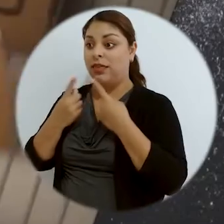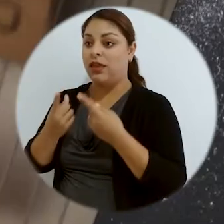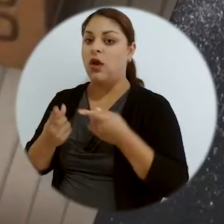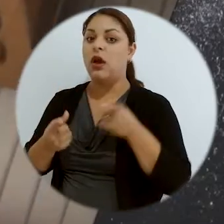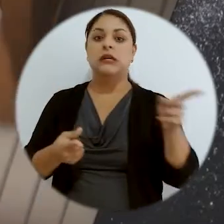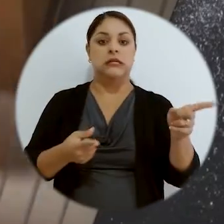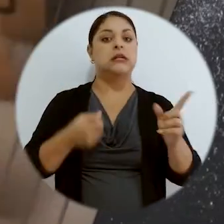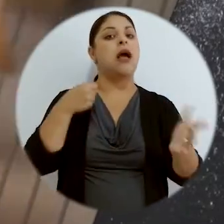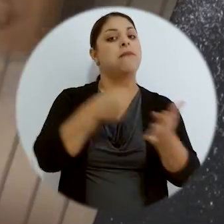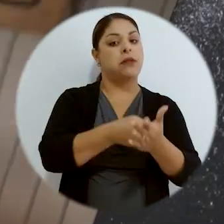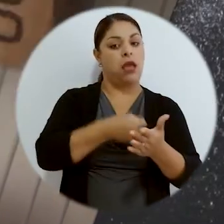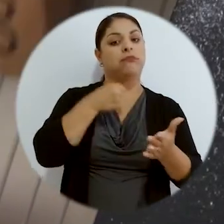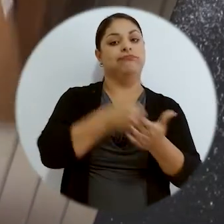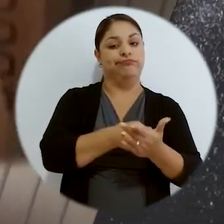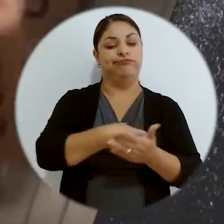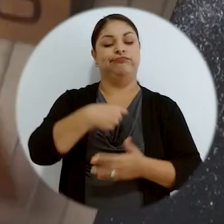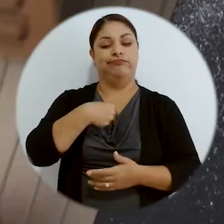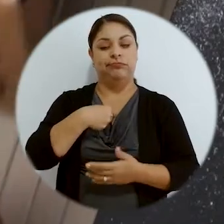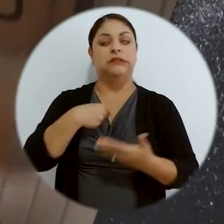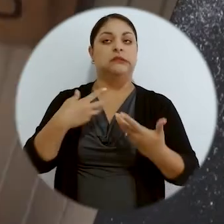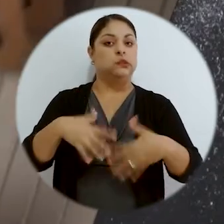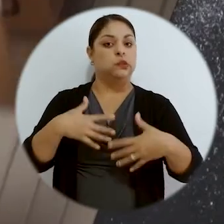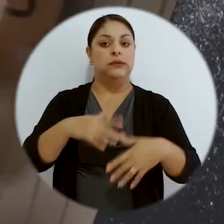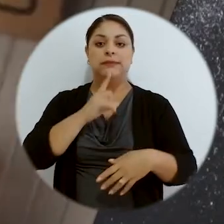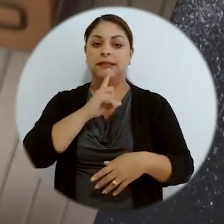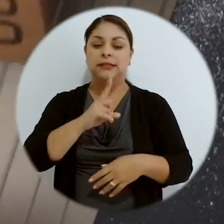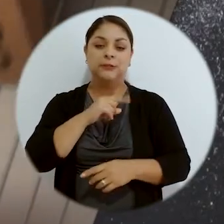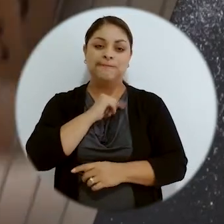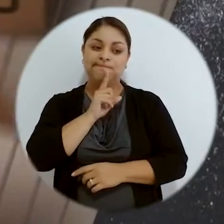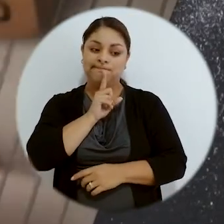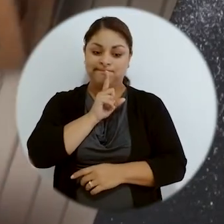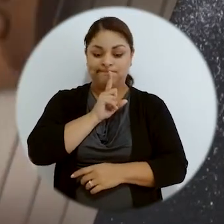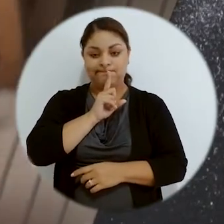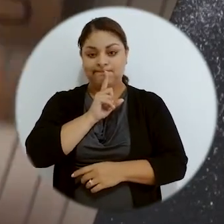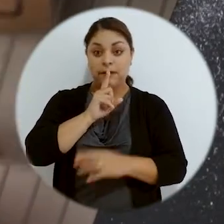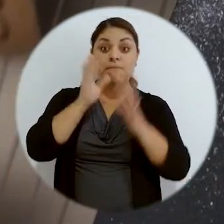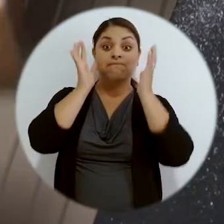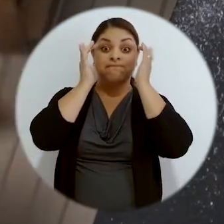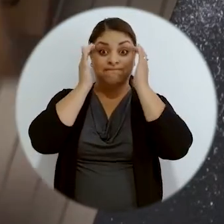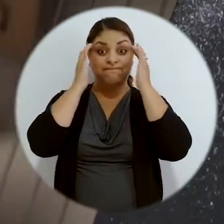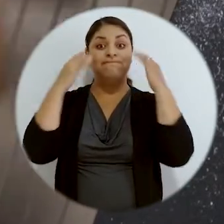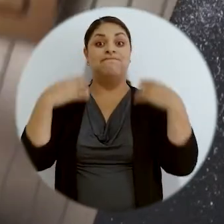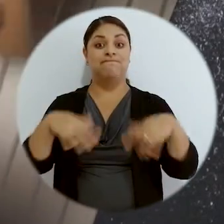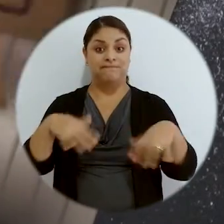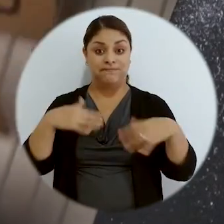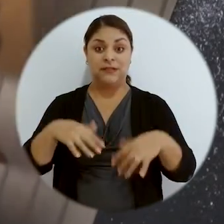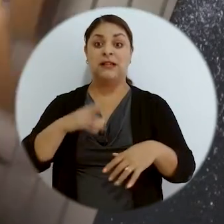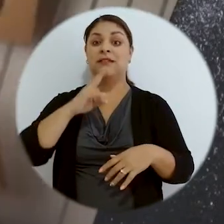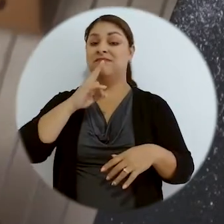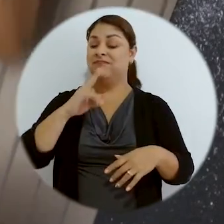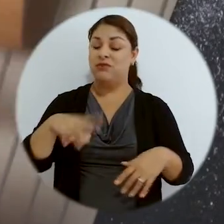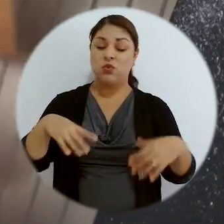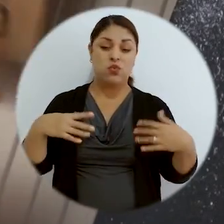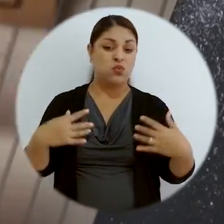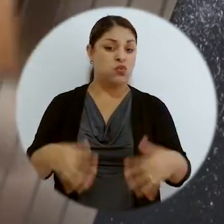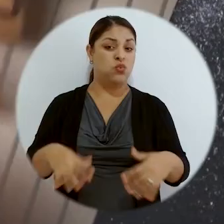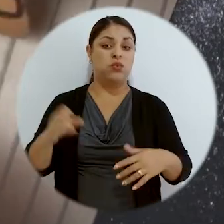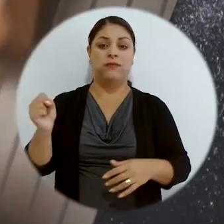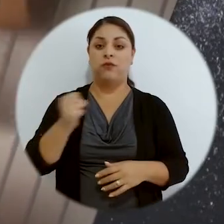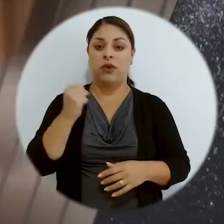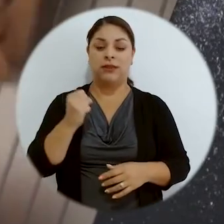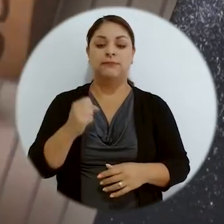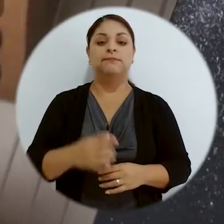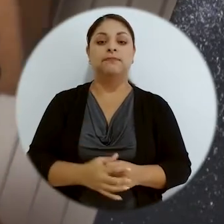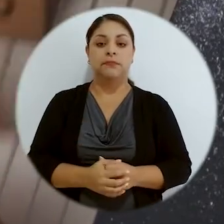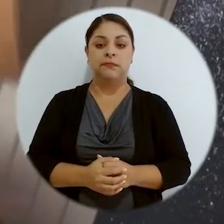¿verdad?, que la amenaza. Entonces, es muy preocupante, es un asunto de humanidad. Yo creo que,